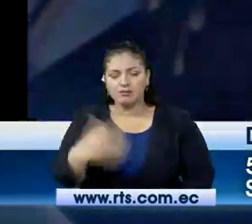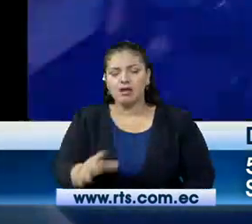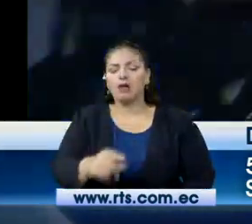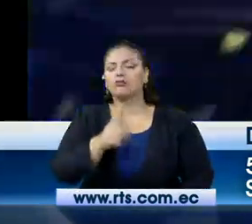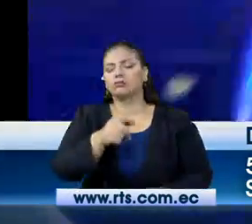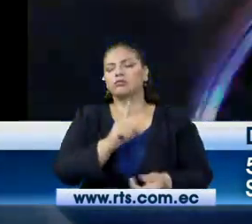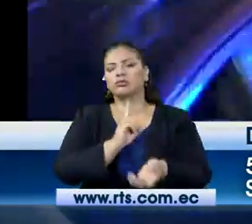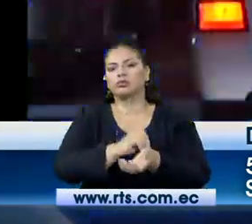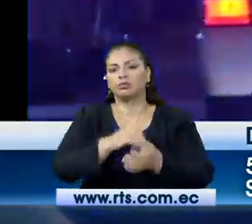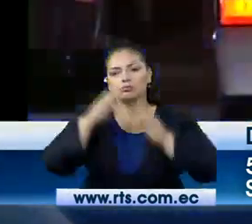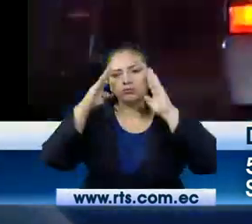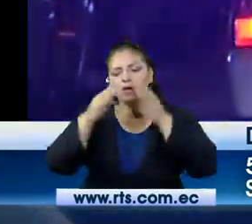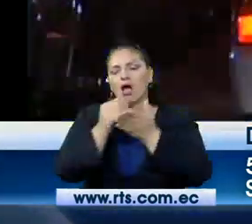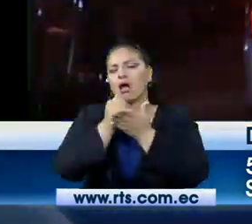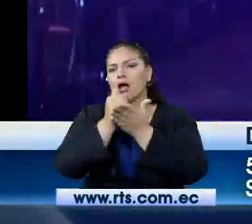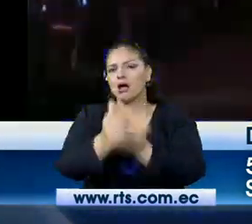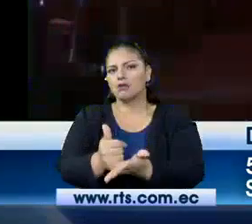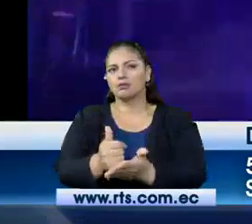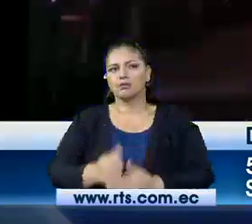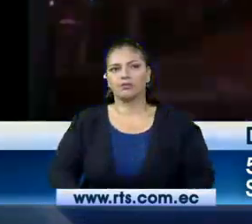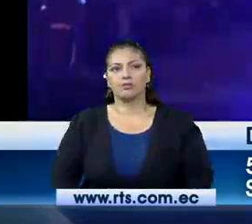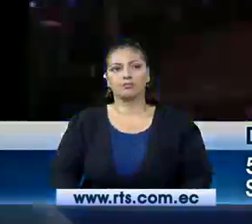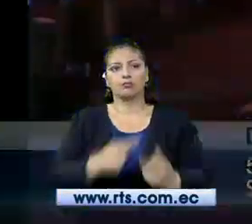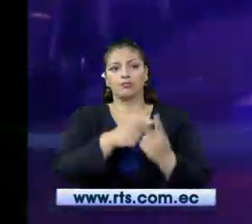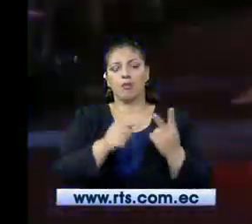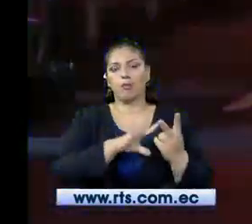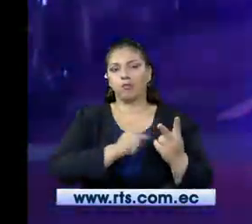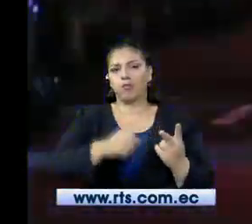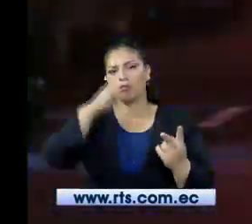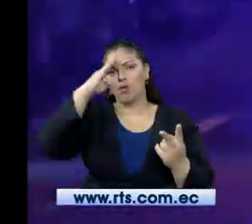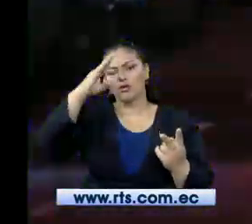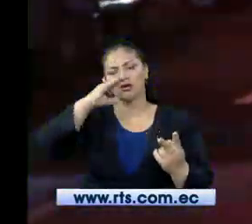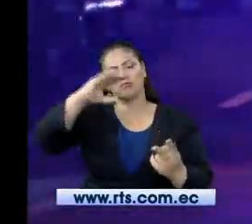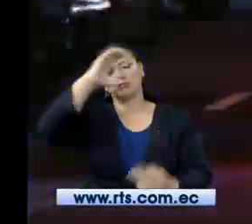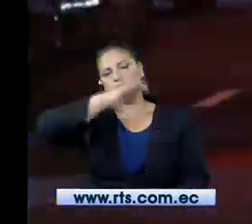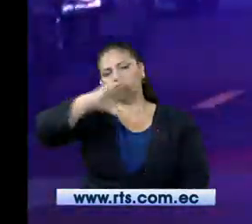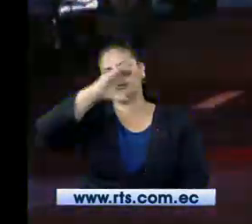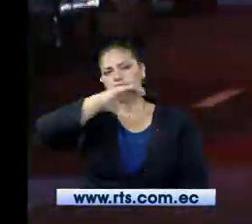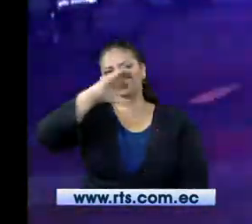policía. Informó Jorge Salazar.